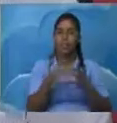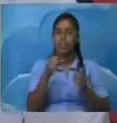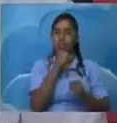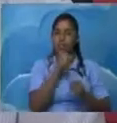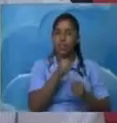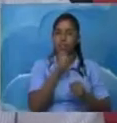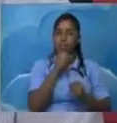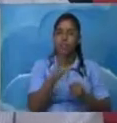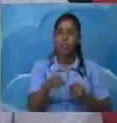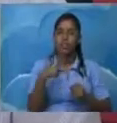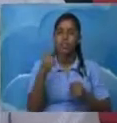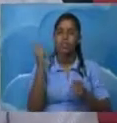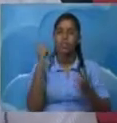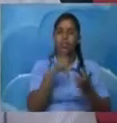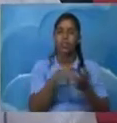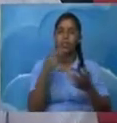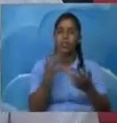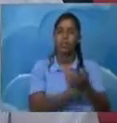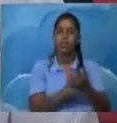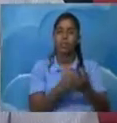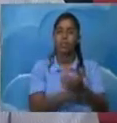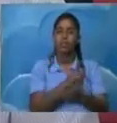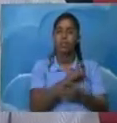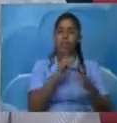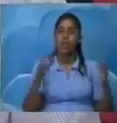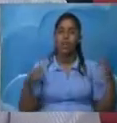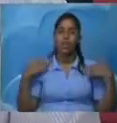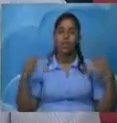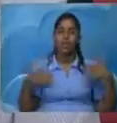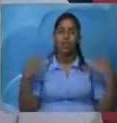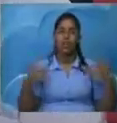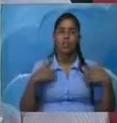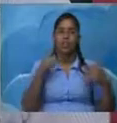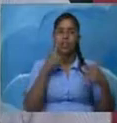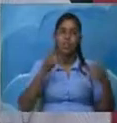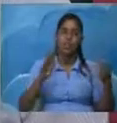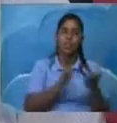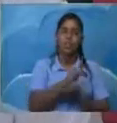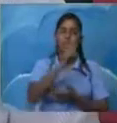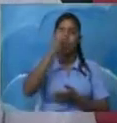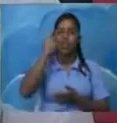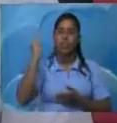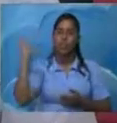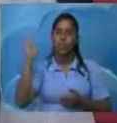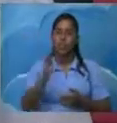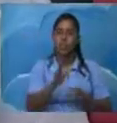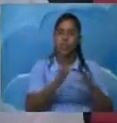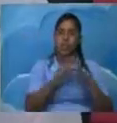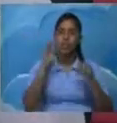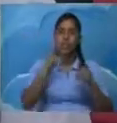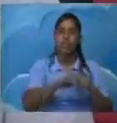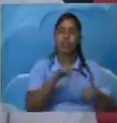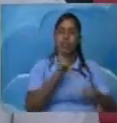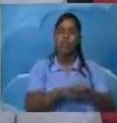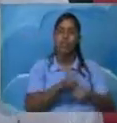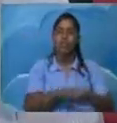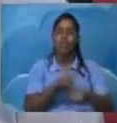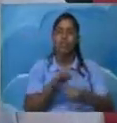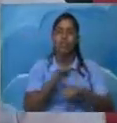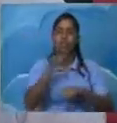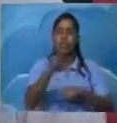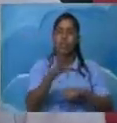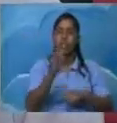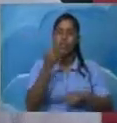pues, cuando llegaron los hermanos, se alegró tanto. Dijo, ay, gloria a Dios que vinieron, que esta hora no me he